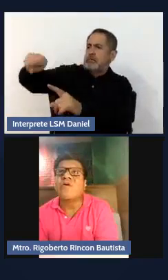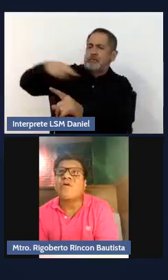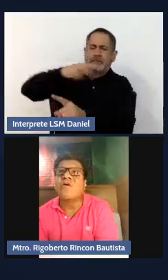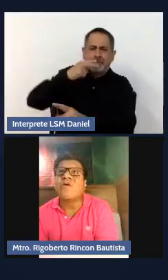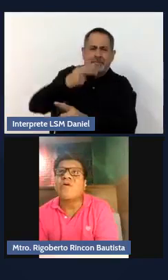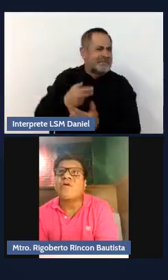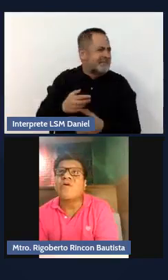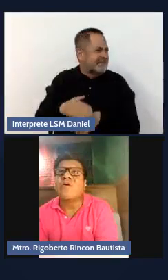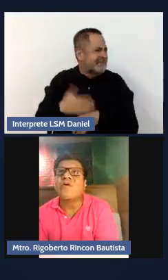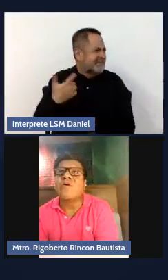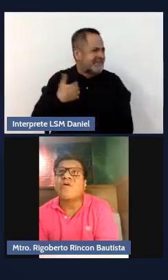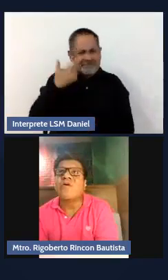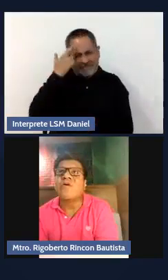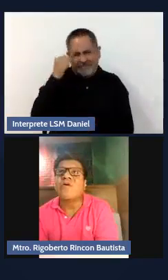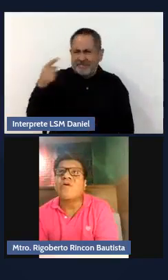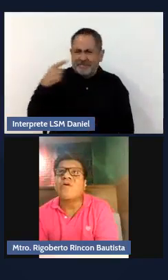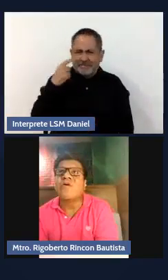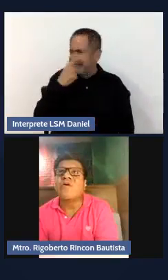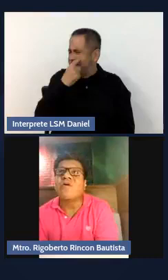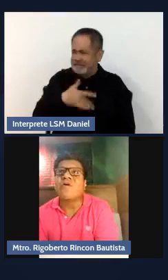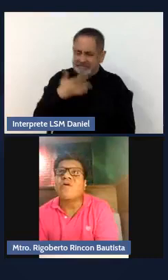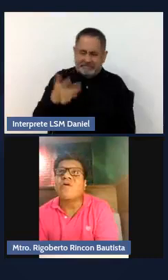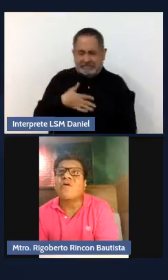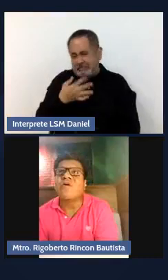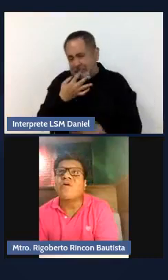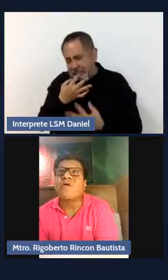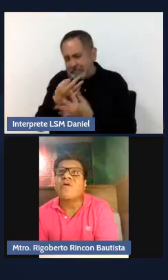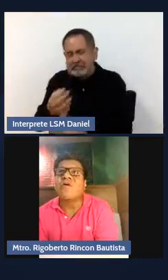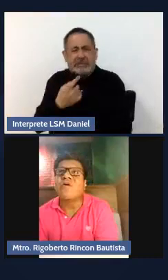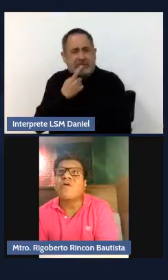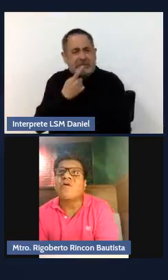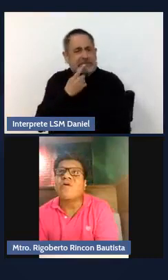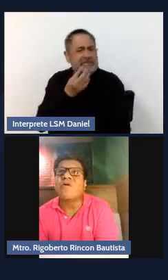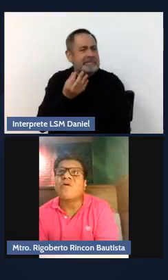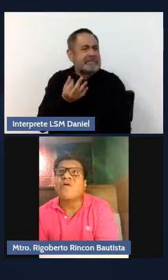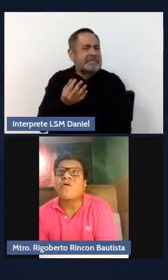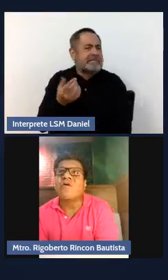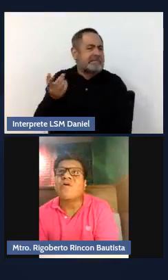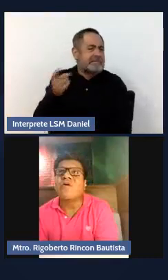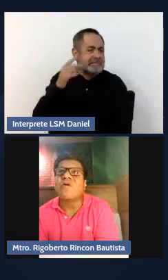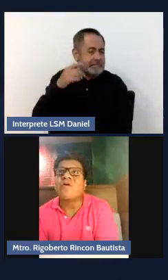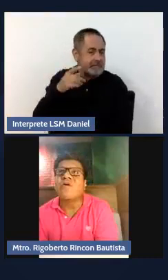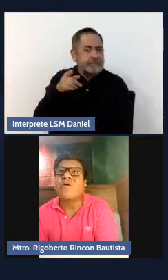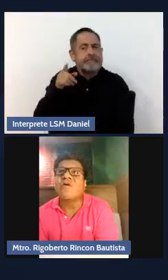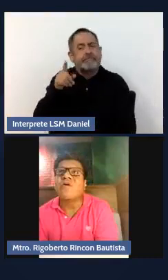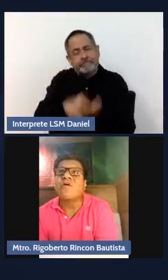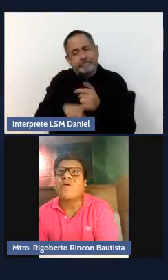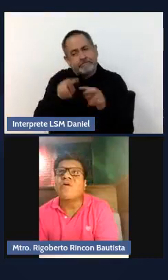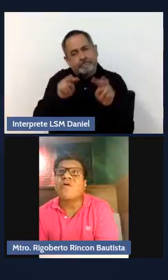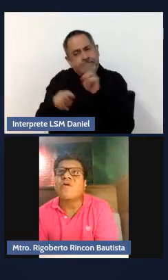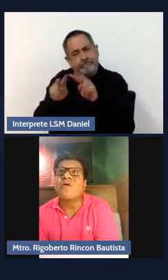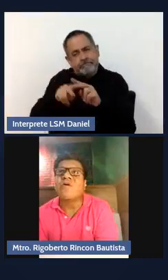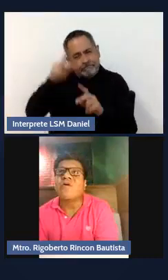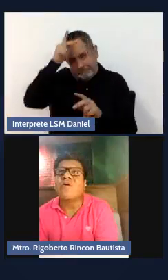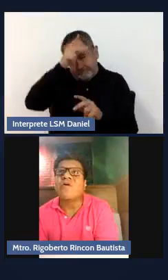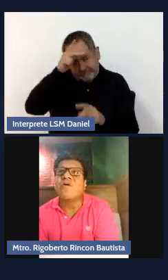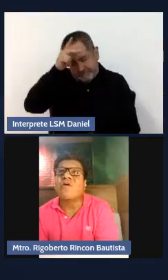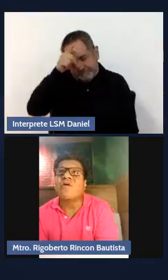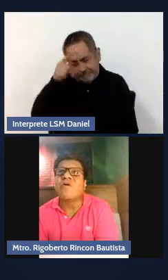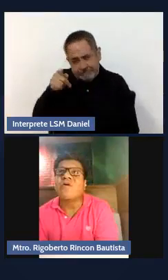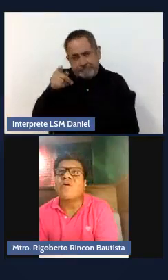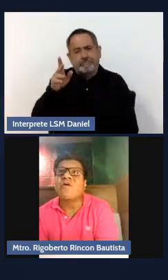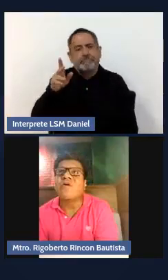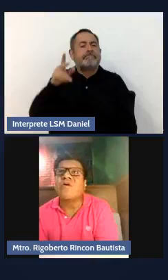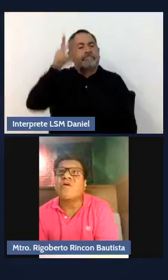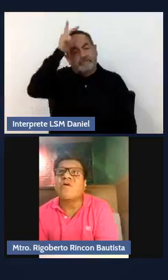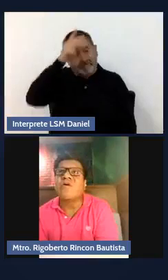¿por qué? ¿O cuál es la situación, la circunstancia? Si lo observamos desde la perspectiva psicológica, pues vamos a tener en cuenta que va a haber un